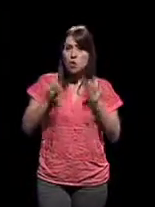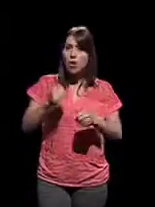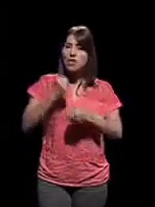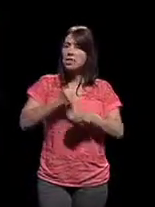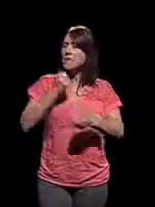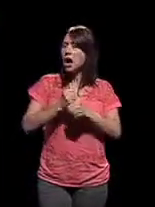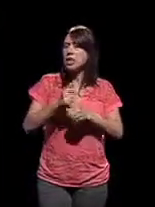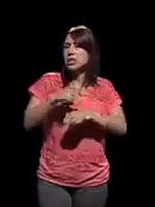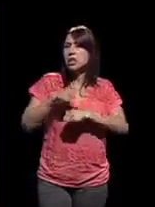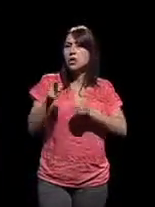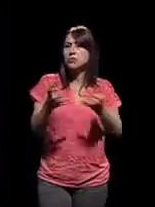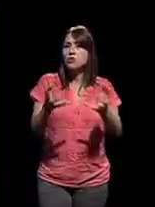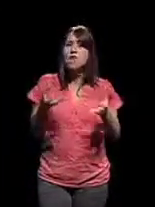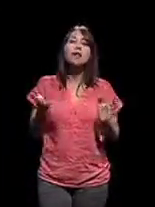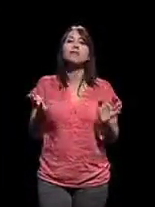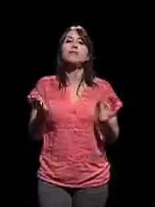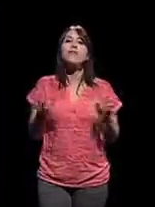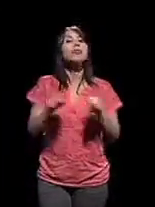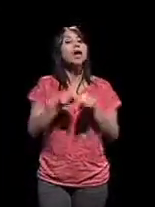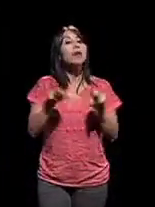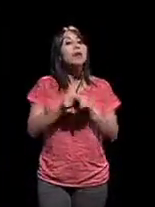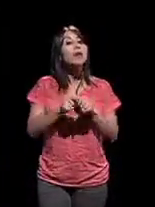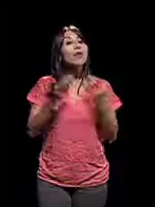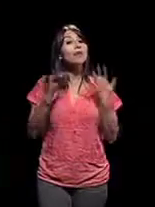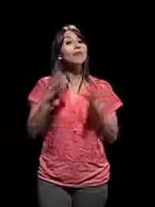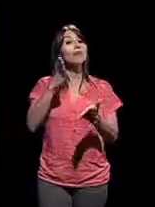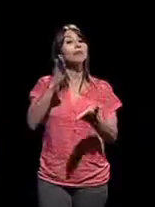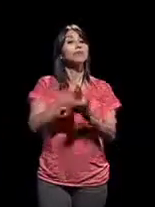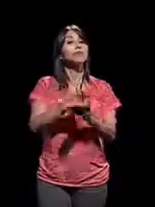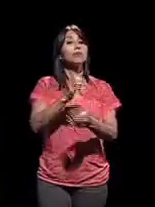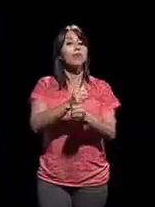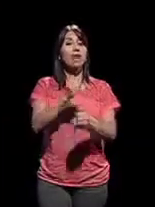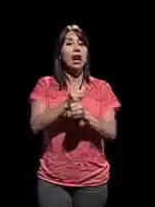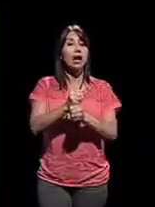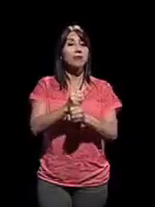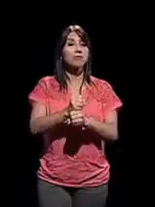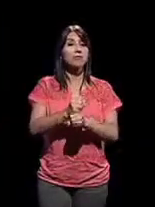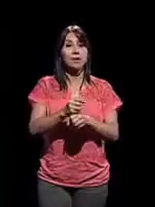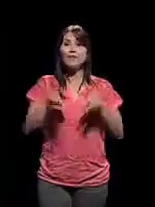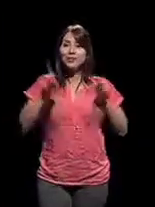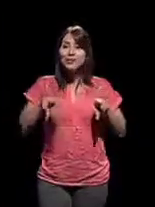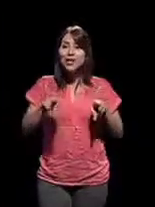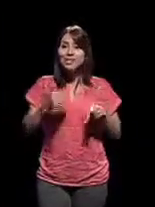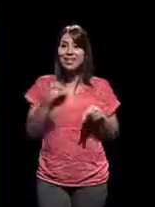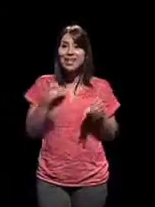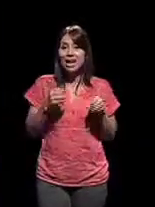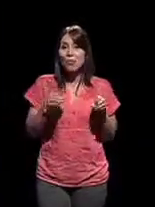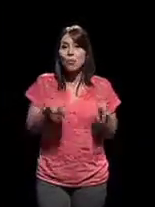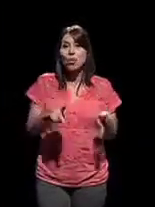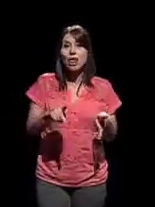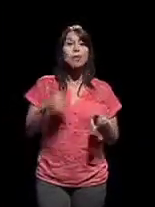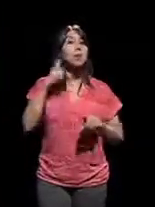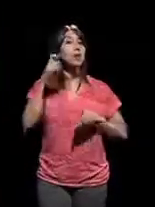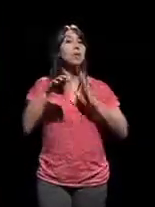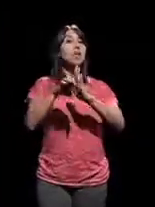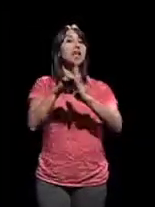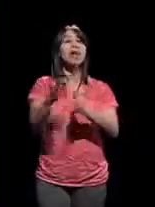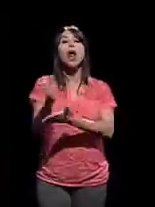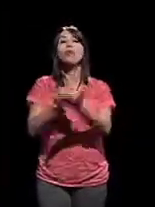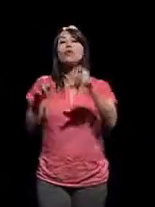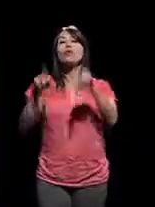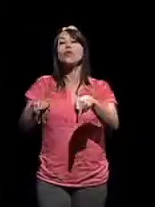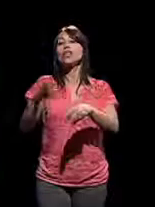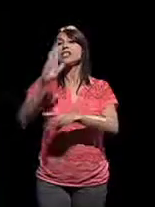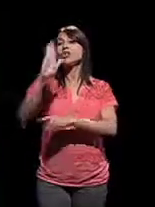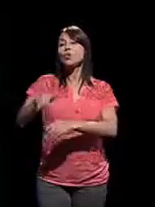lo deseen, digamos, y deben tener derecho a que el tiempo después de la jubilación, para quienes tienen esa posibilidad, porque hay gente que nunca trabajó, digamos,